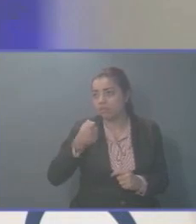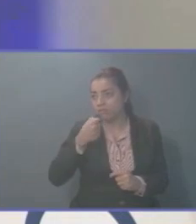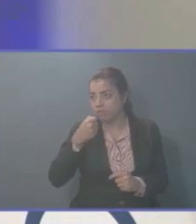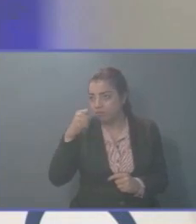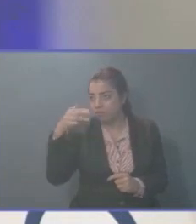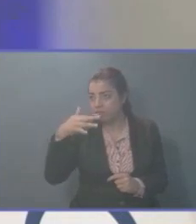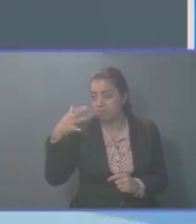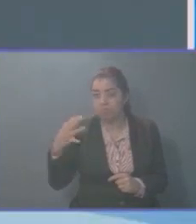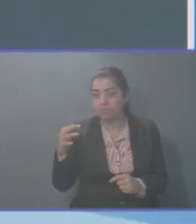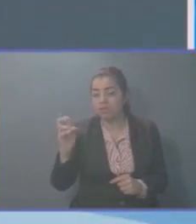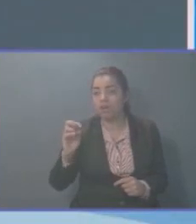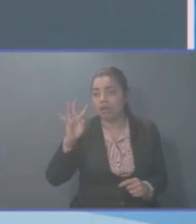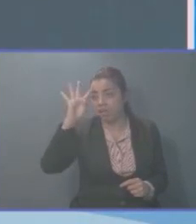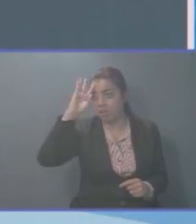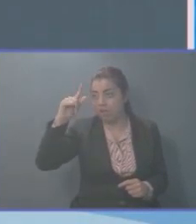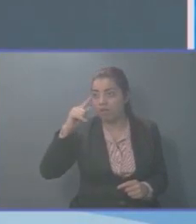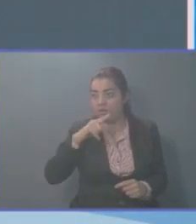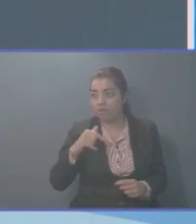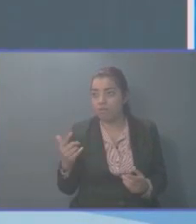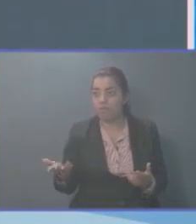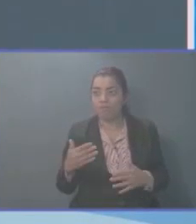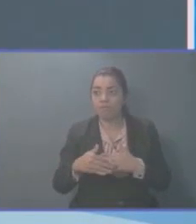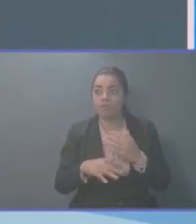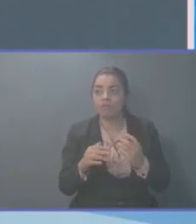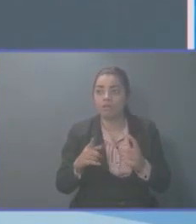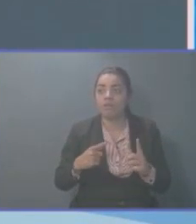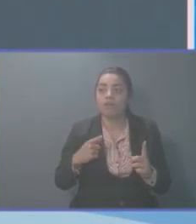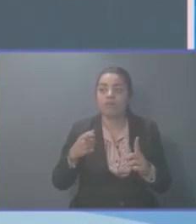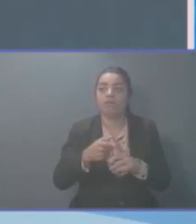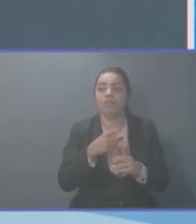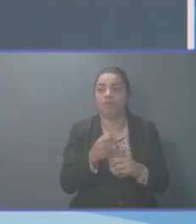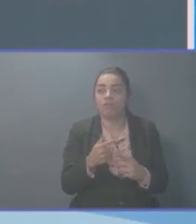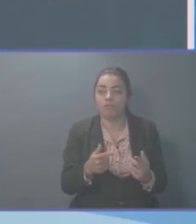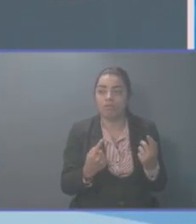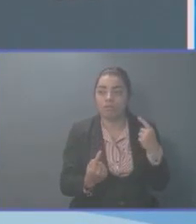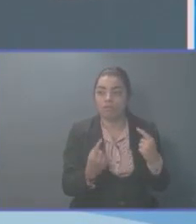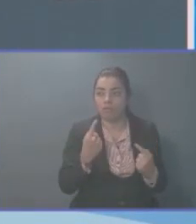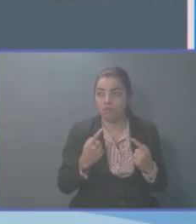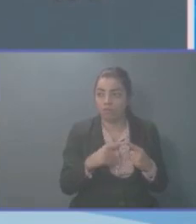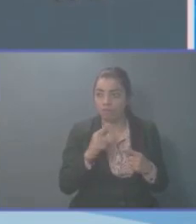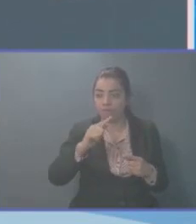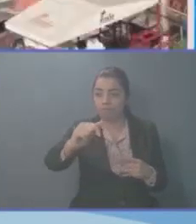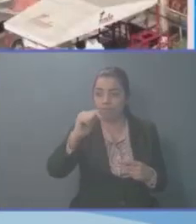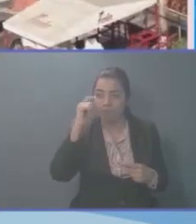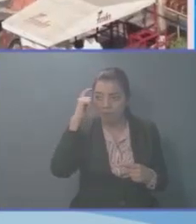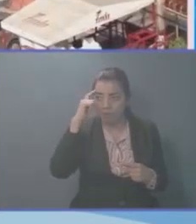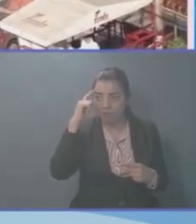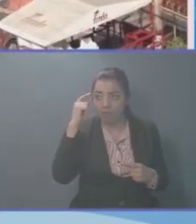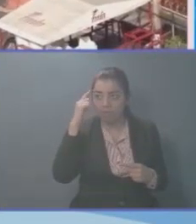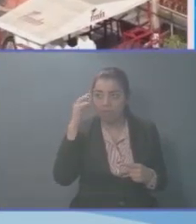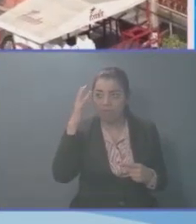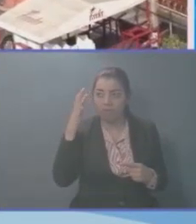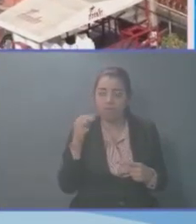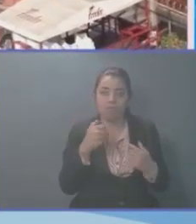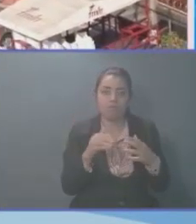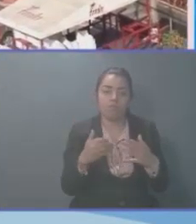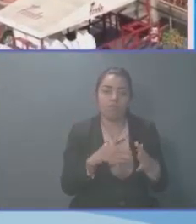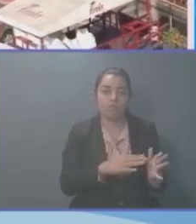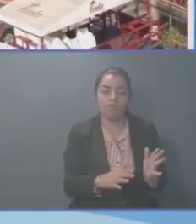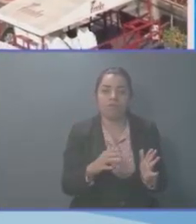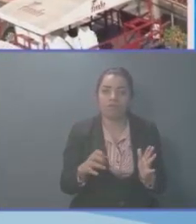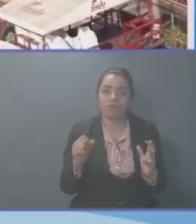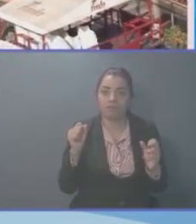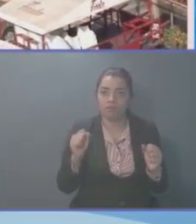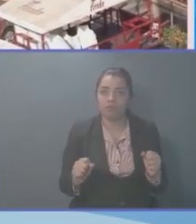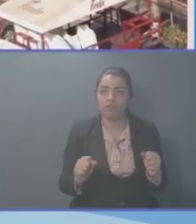sean cuentas falsas o creadas solamente con ese propósito, pero van generando una percepción. Y creo yo que esos son los retos que